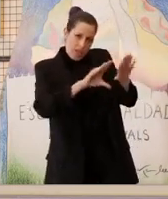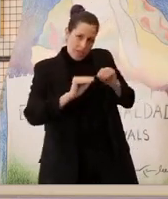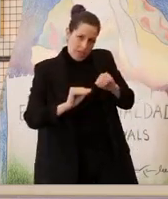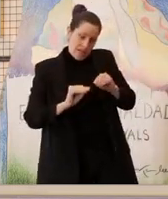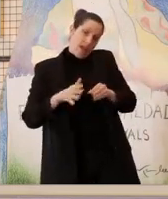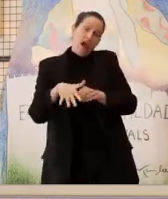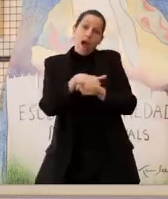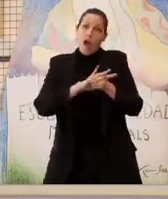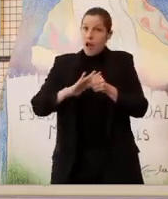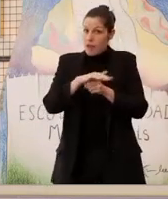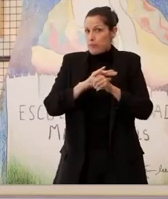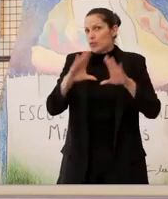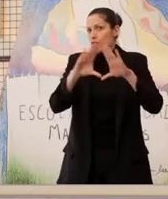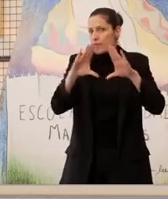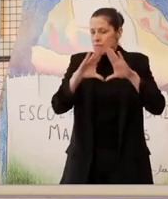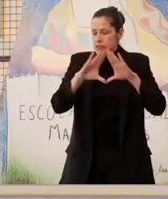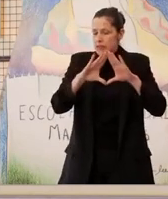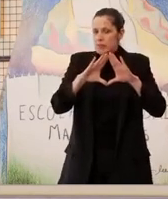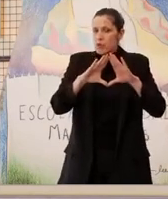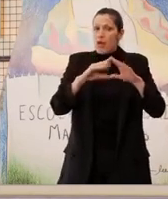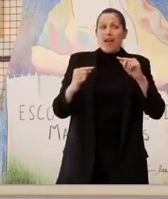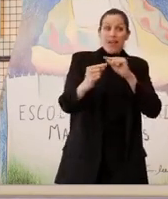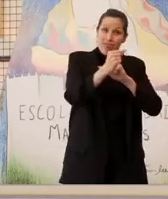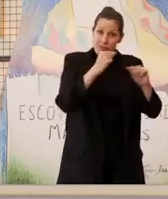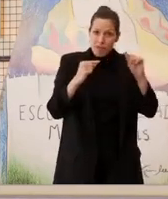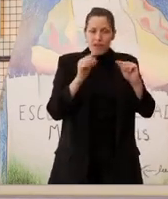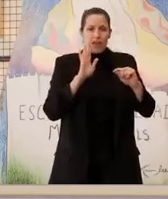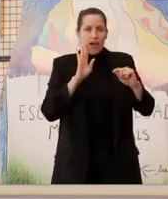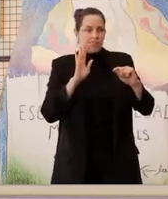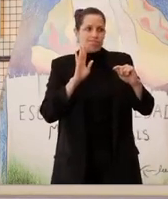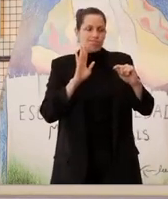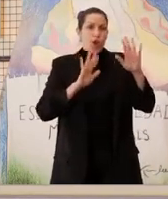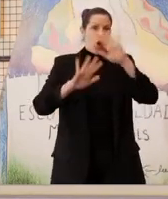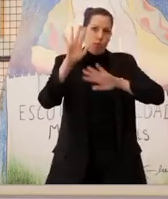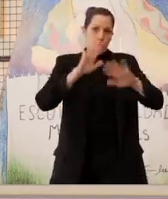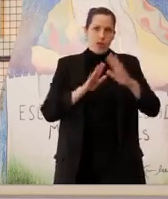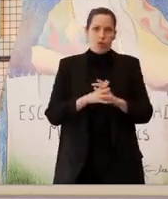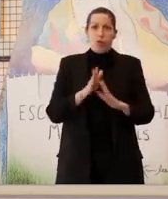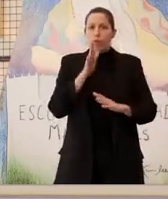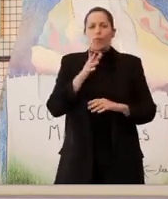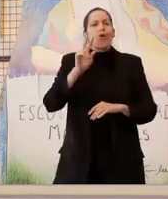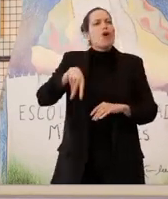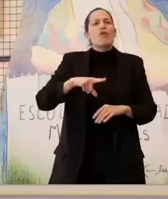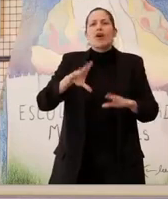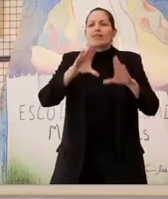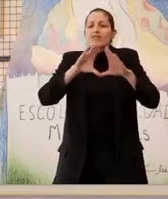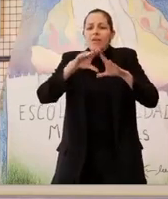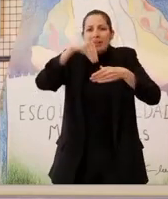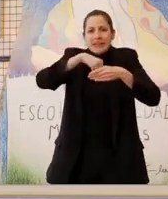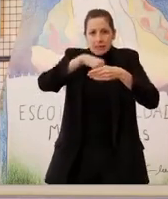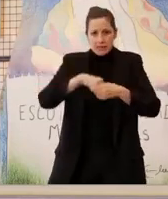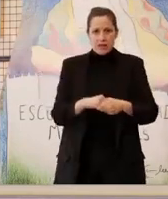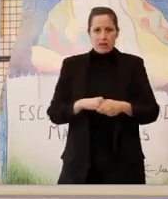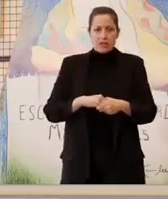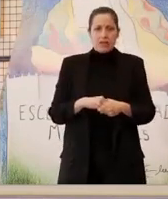es un debate complejo porque no es un debate intrafeminista y el debate que hubo